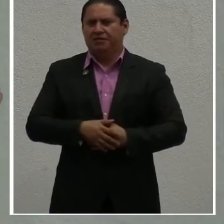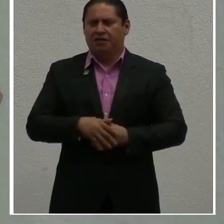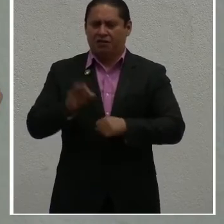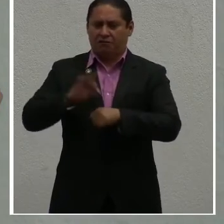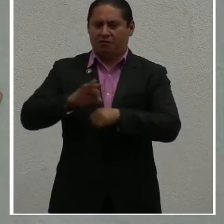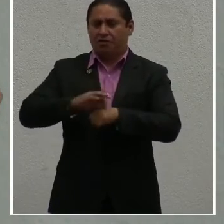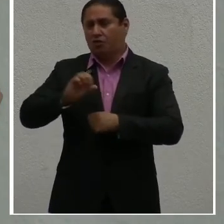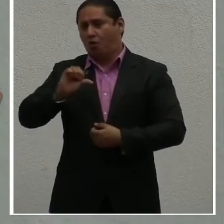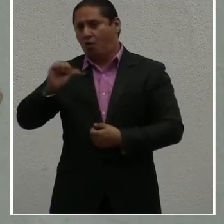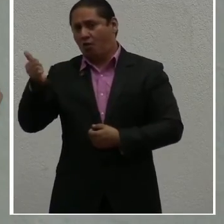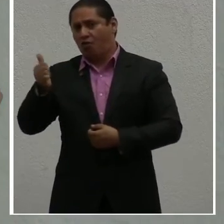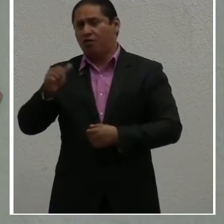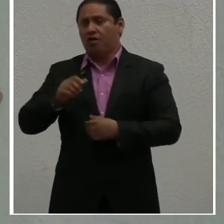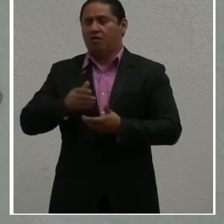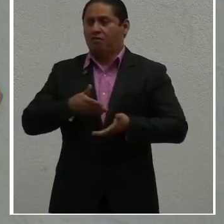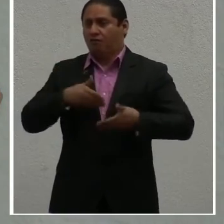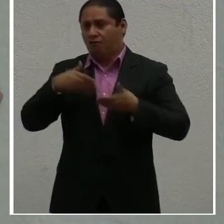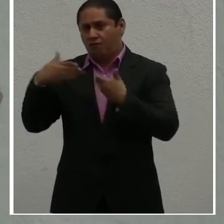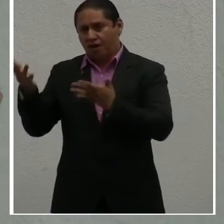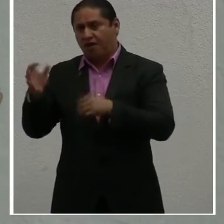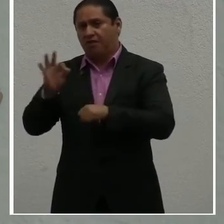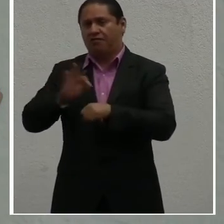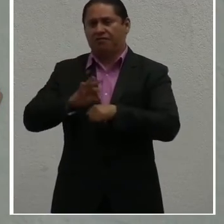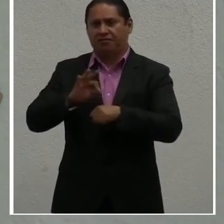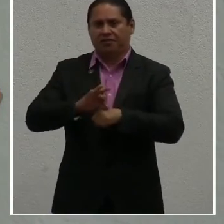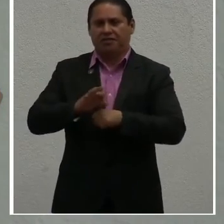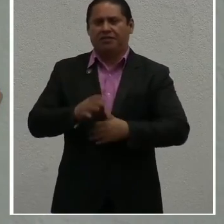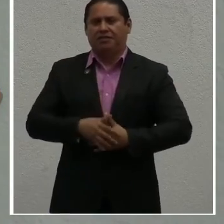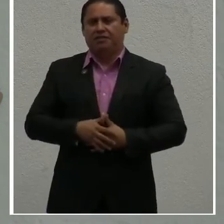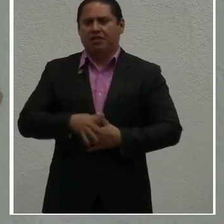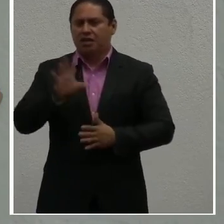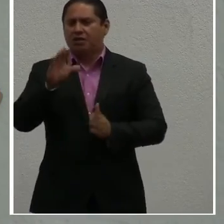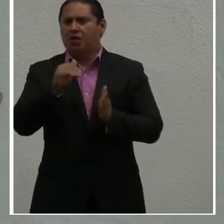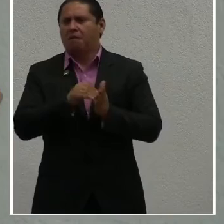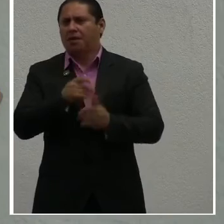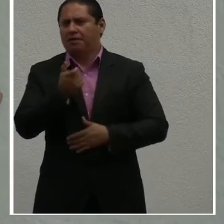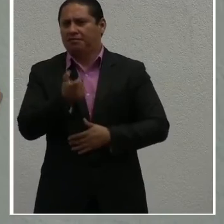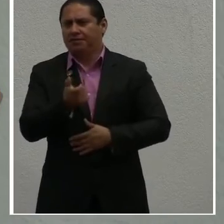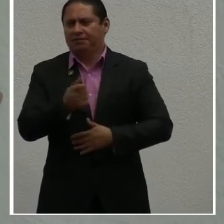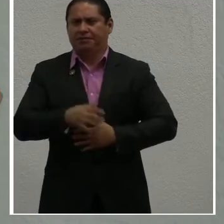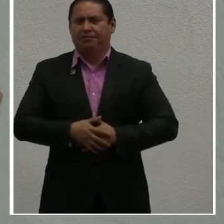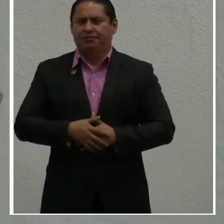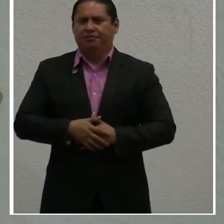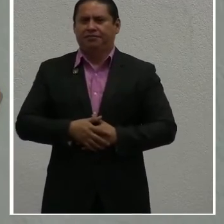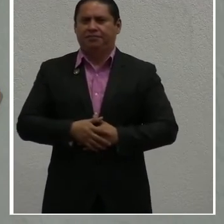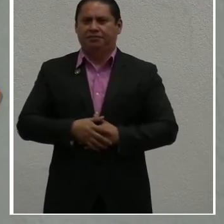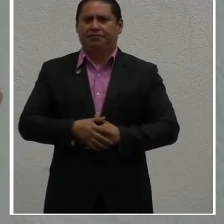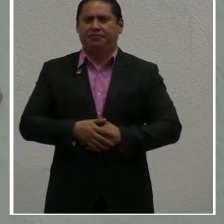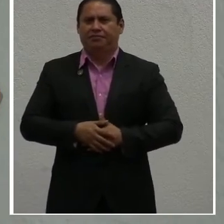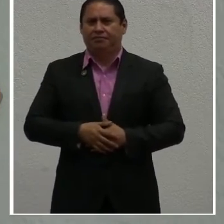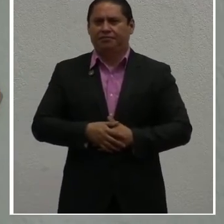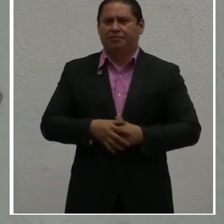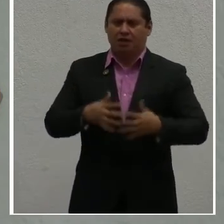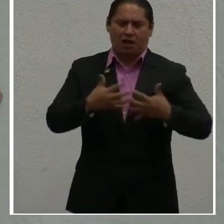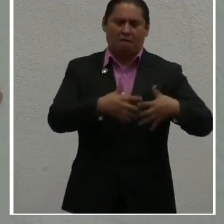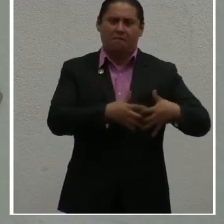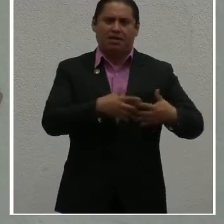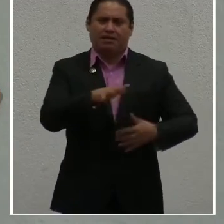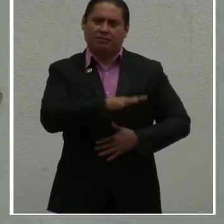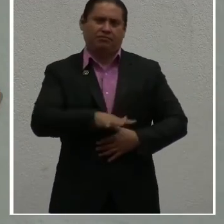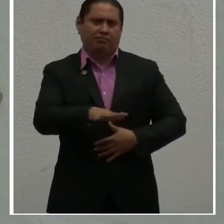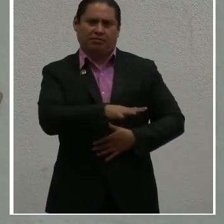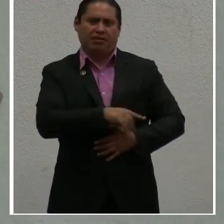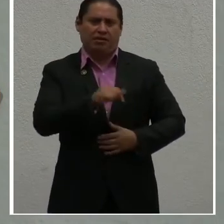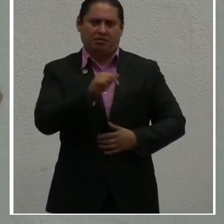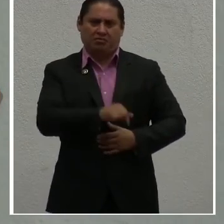foráneas, y otro a las farmacias, otro que es de 5 mil pesos, a las farmacias que son de empresas locales, que son ahí, tiene